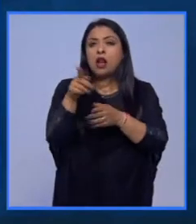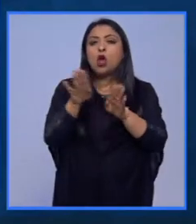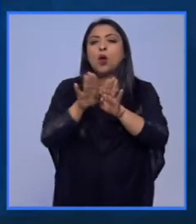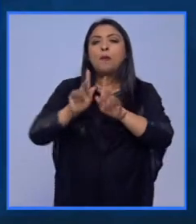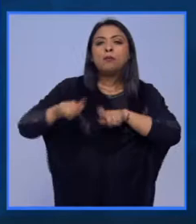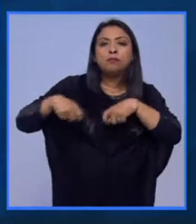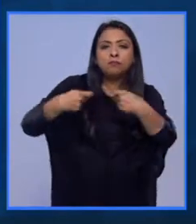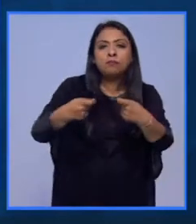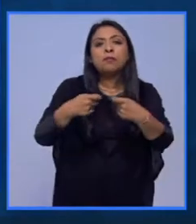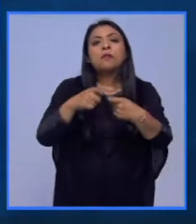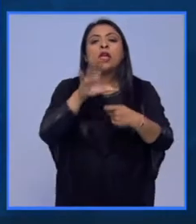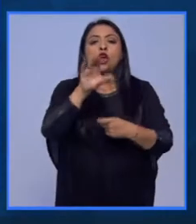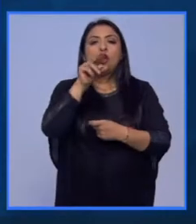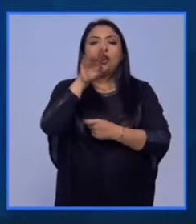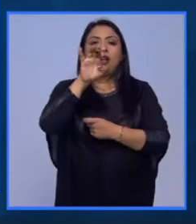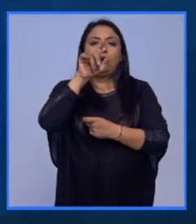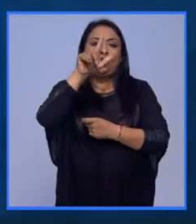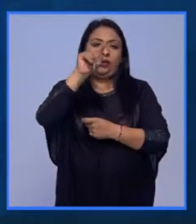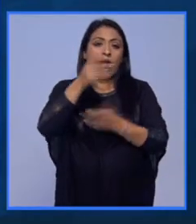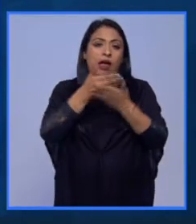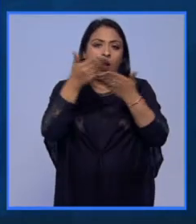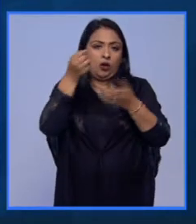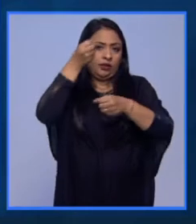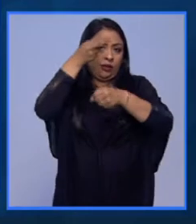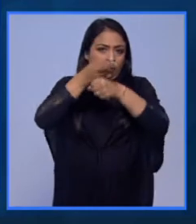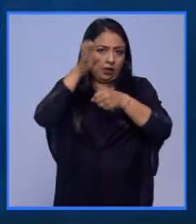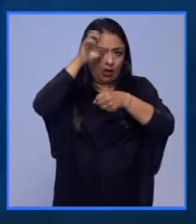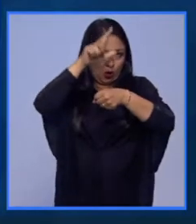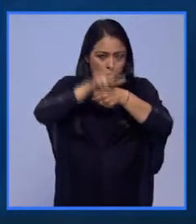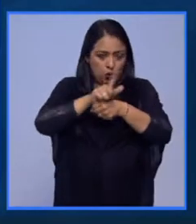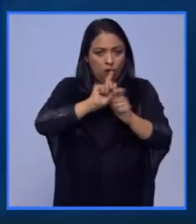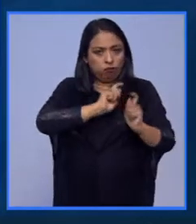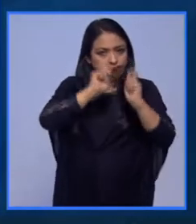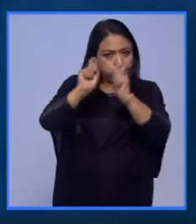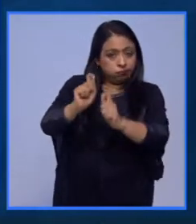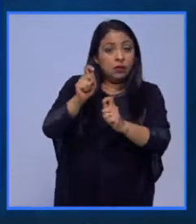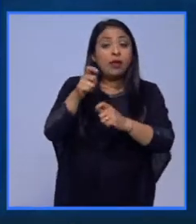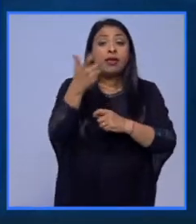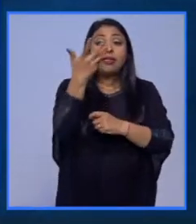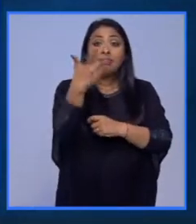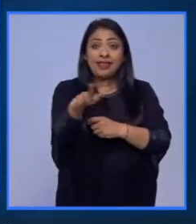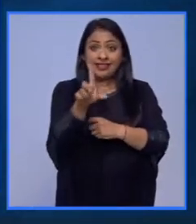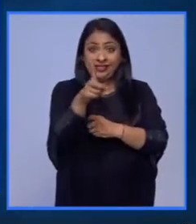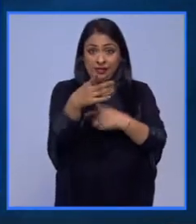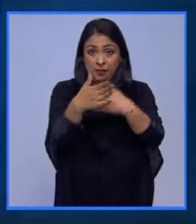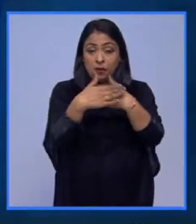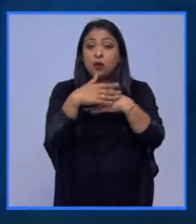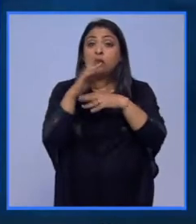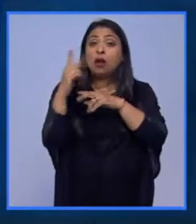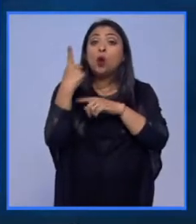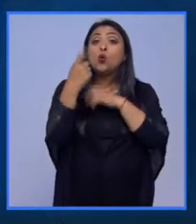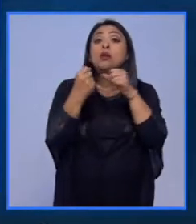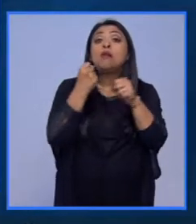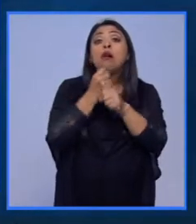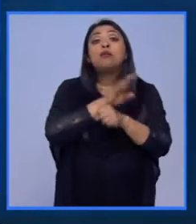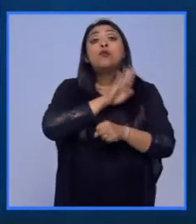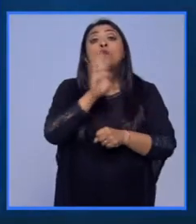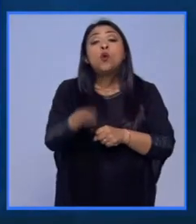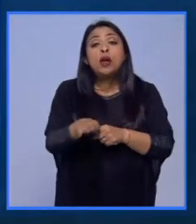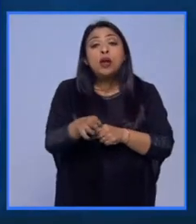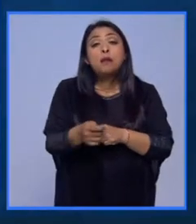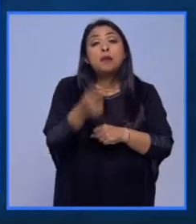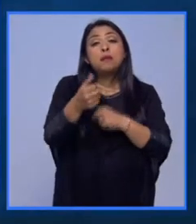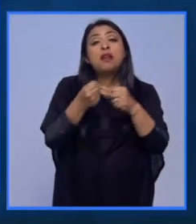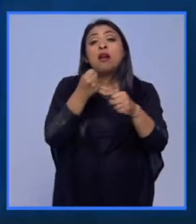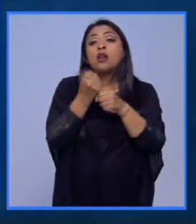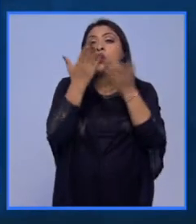precursor de la transformación del CONACULTA a la actual Secretaría de Cultura. Y el próximo día 10 se cumplirá ya un aniversario de su partida, el primer año